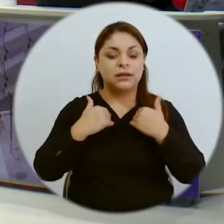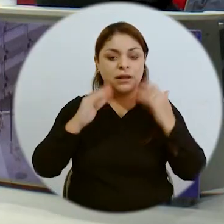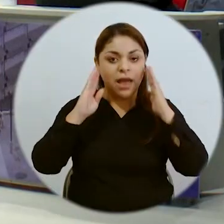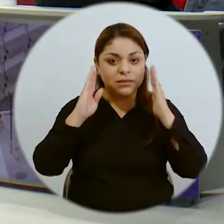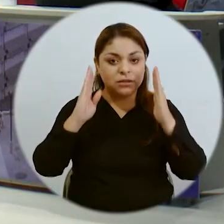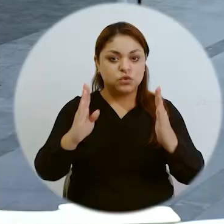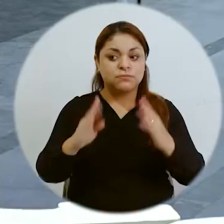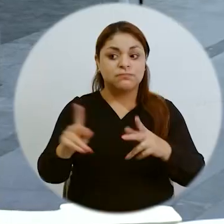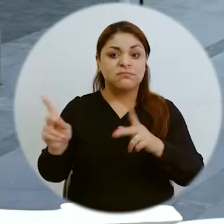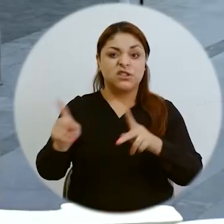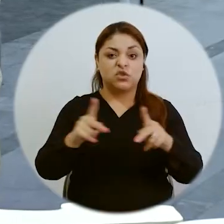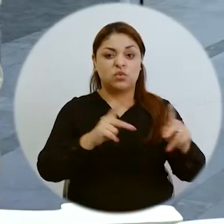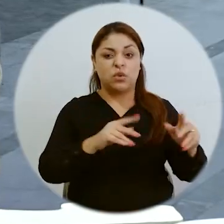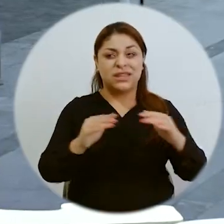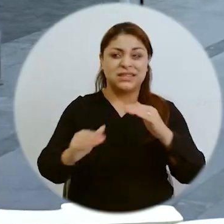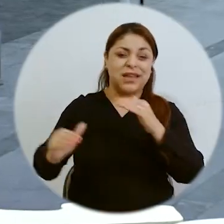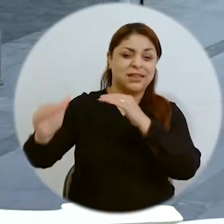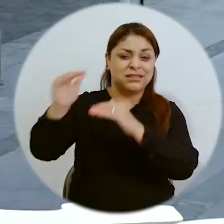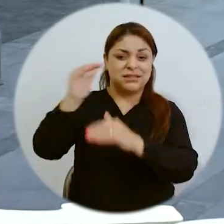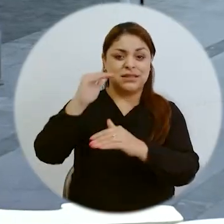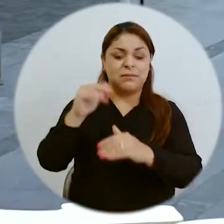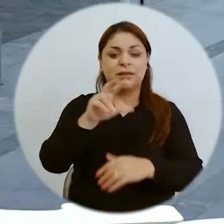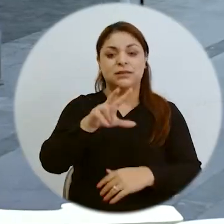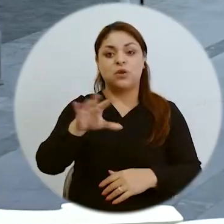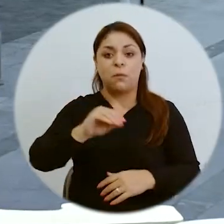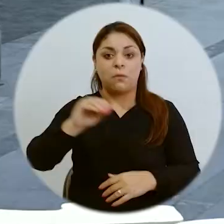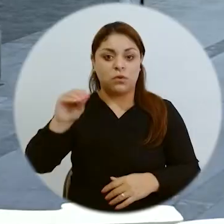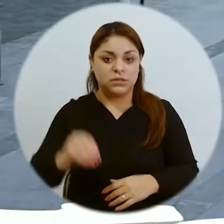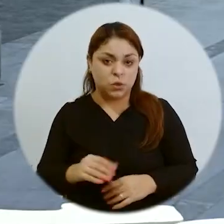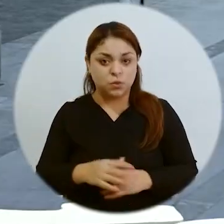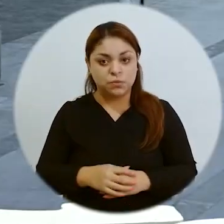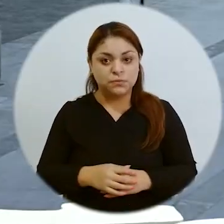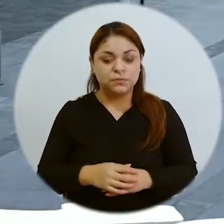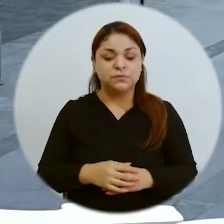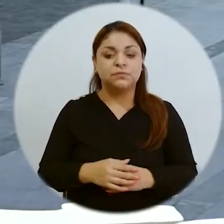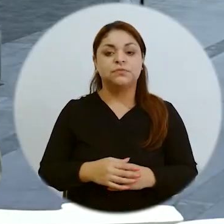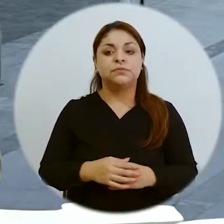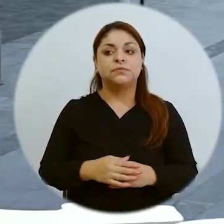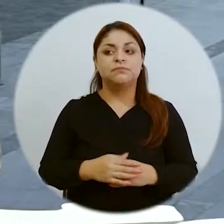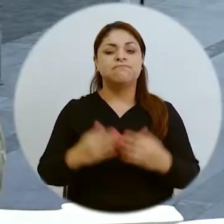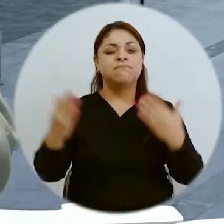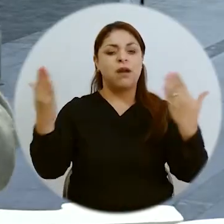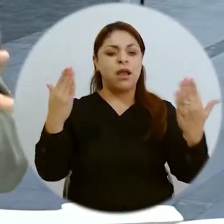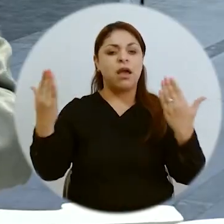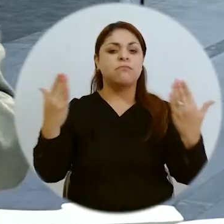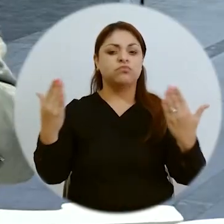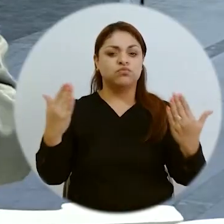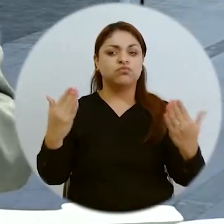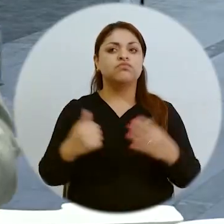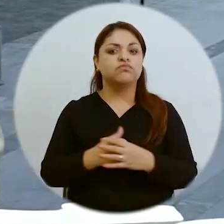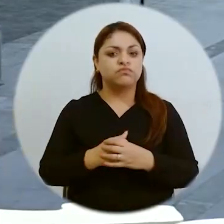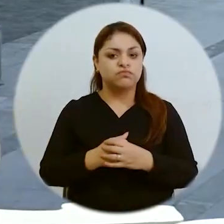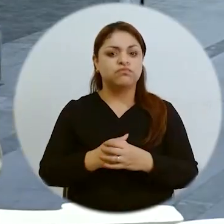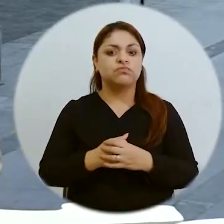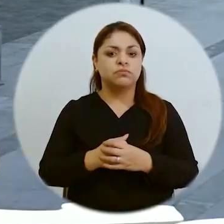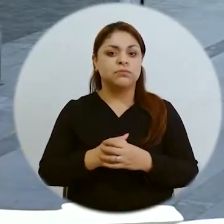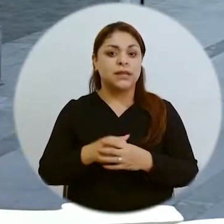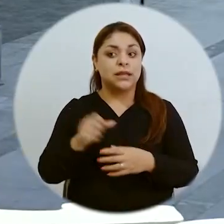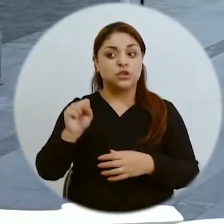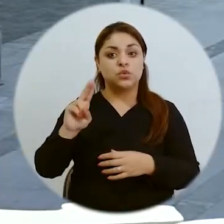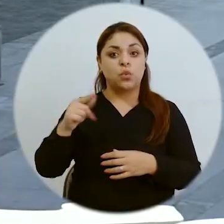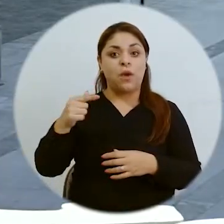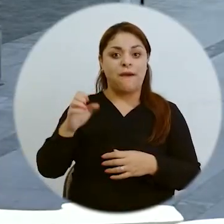mejor que mis decisiones financieras están vinculadas a los hábitos y a los comportamientos. Sí, definitivamente de